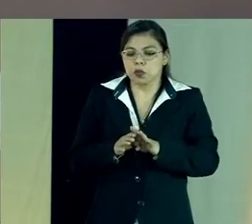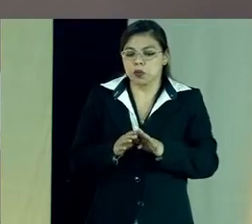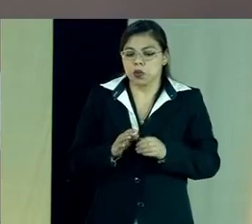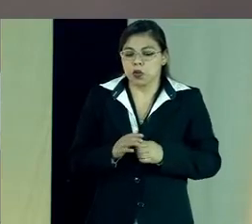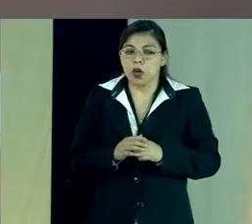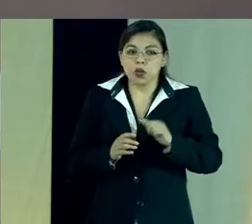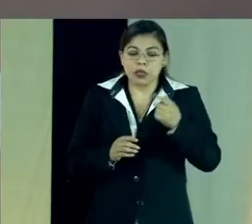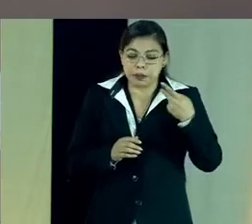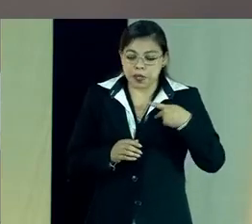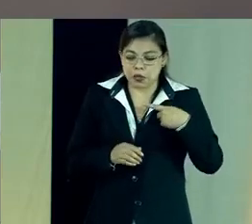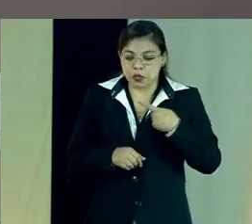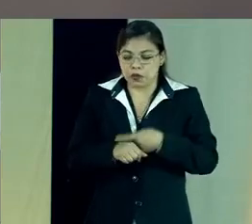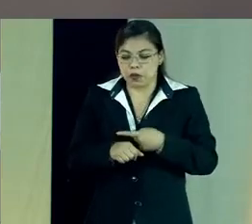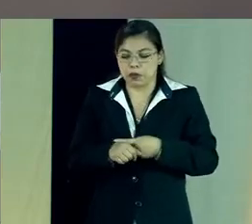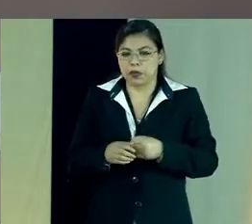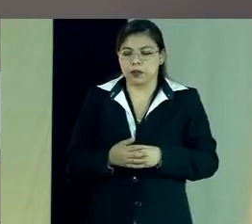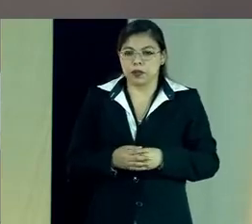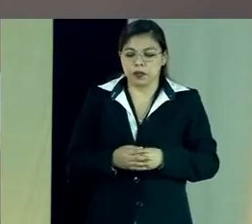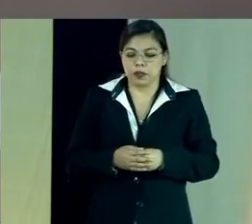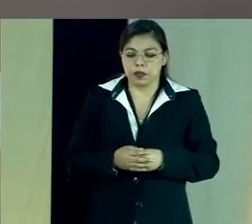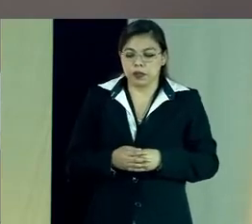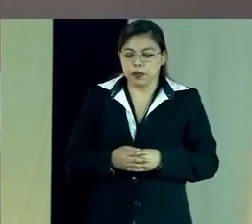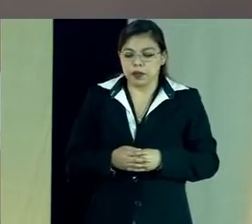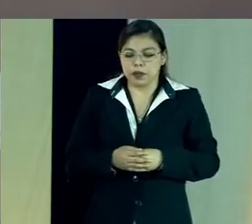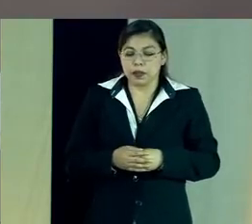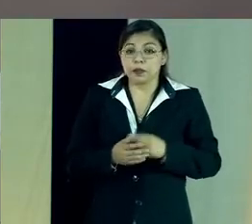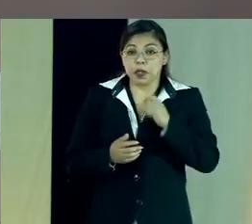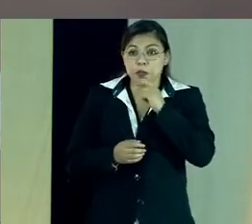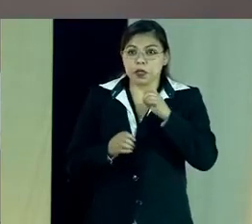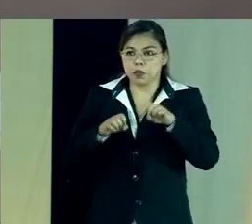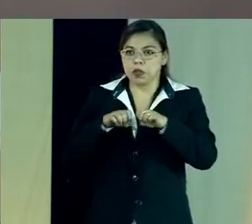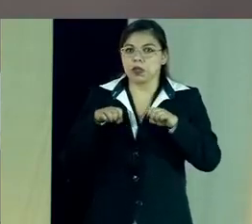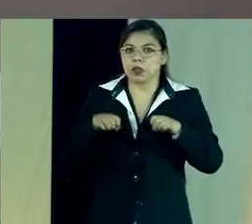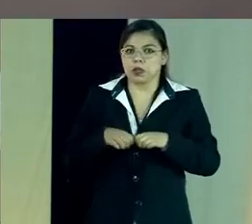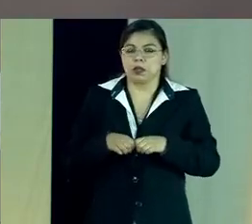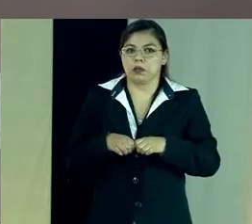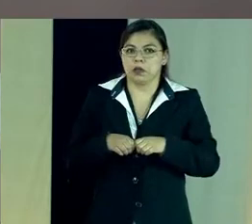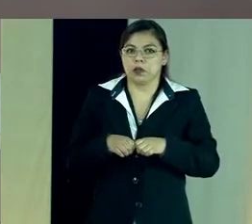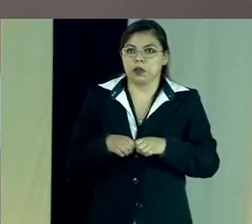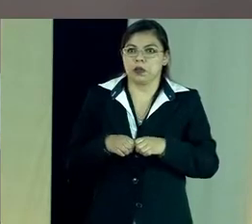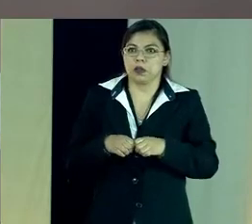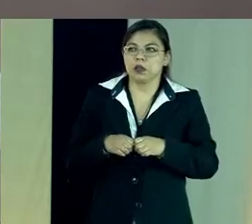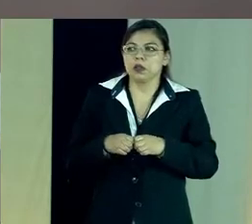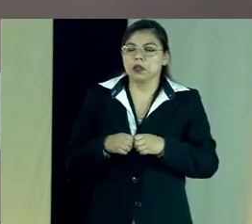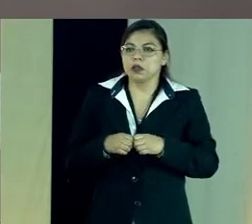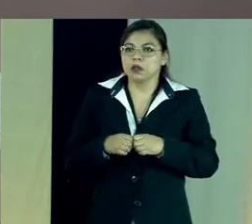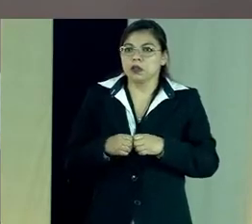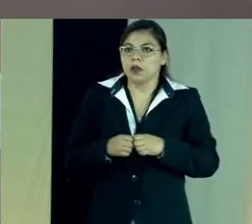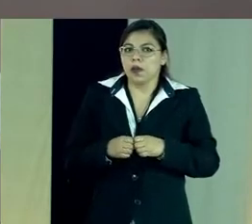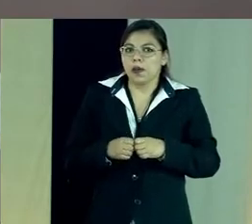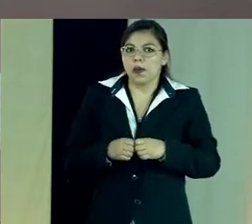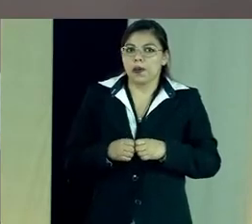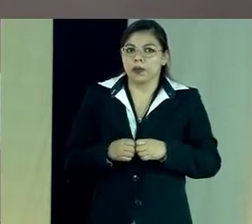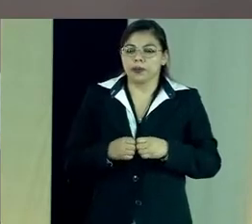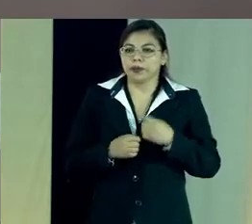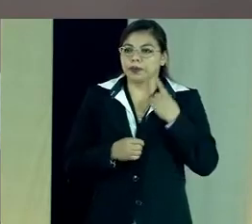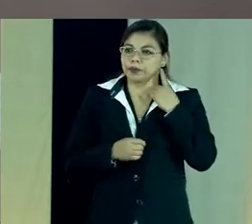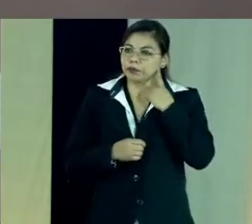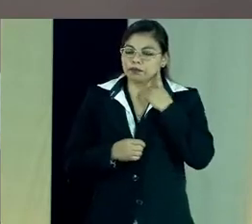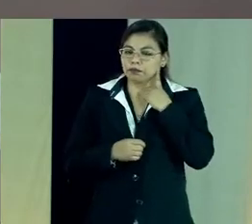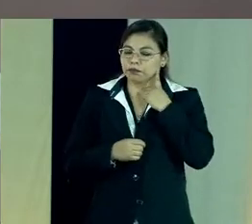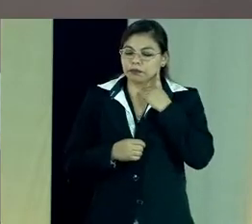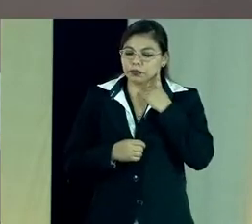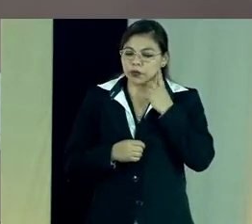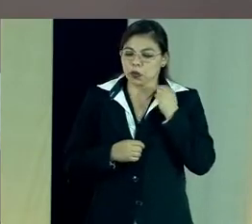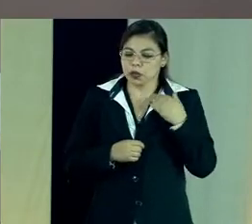paciente y me senté de pedir el equipo que se acercara a él le pregunté al paciente si tenía alguna